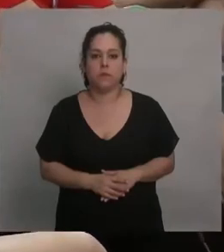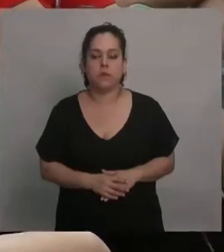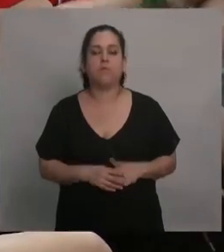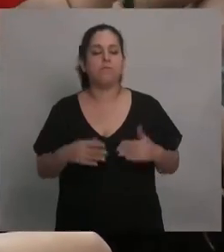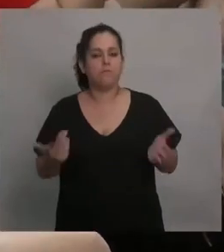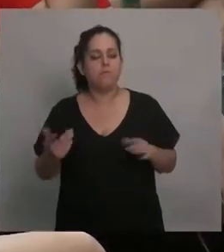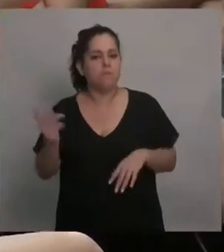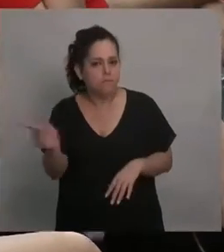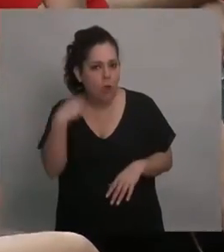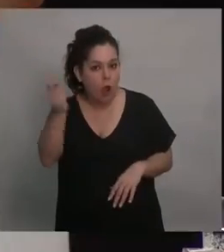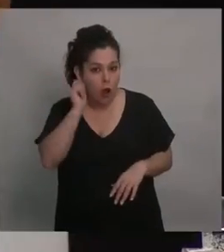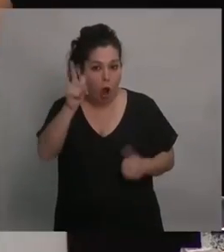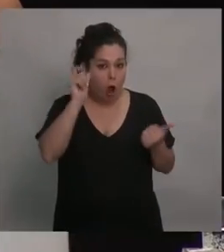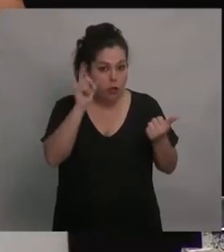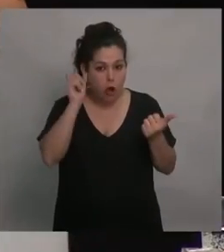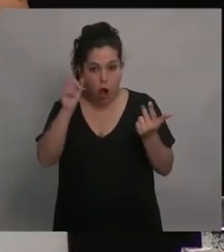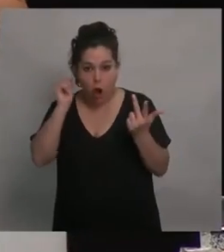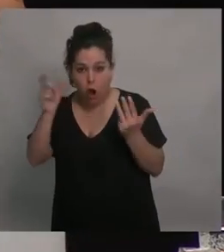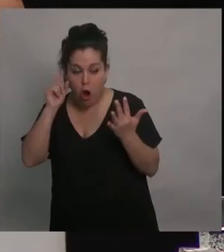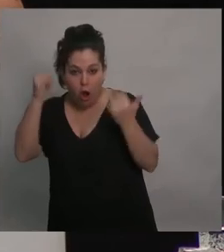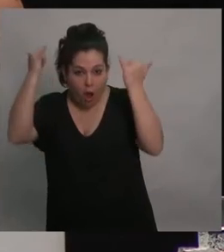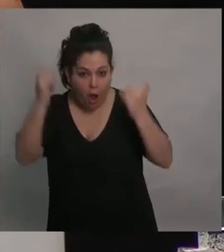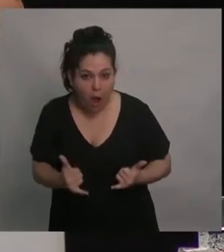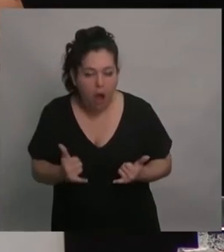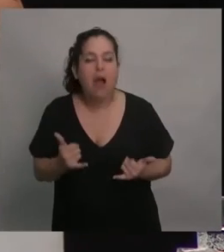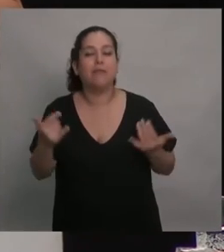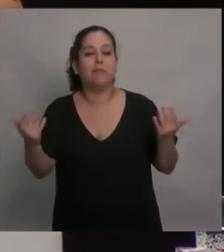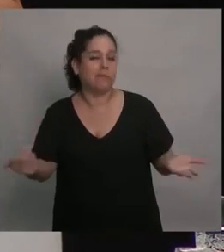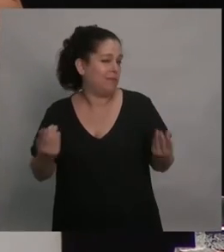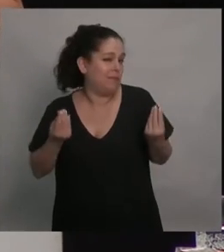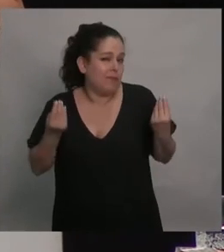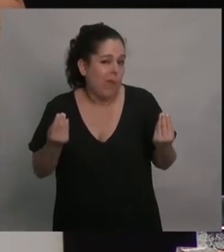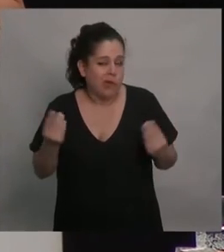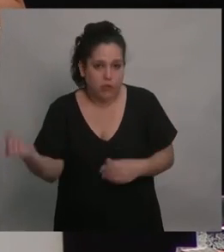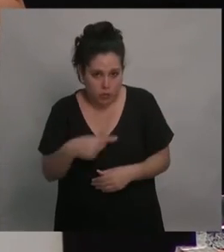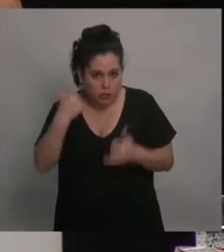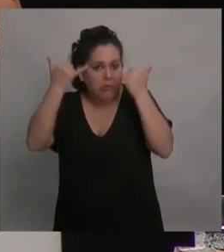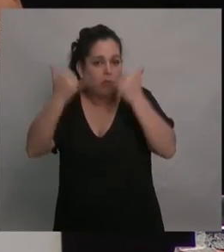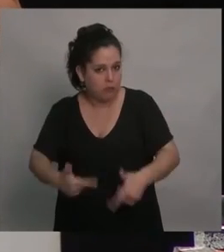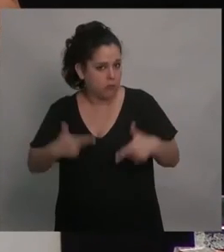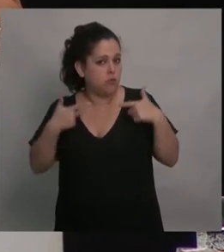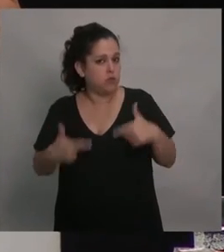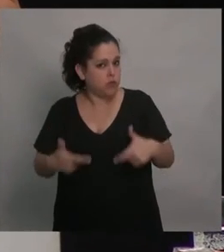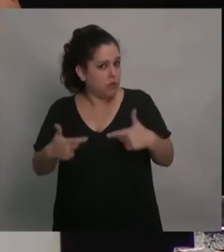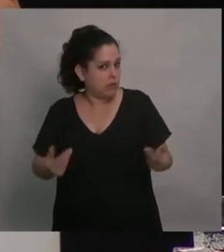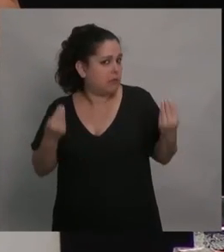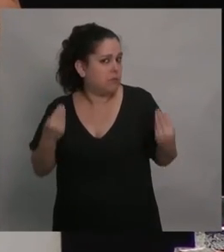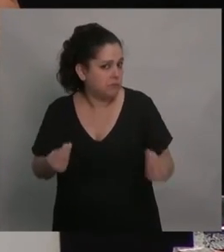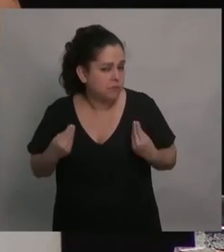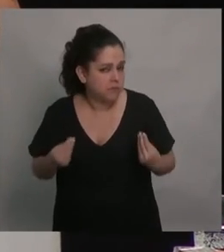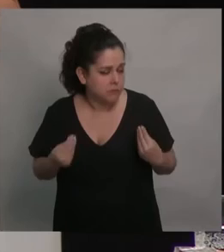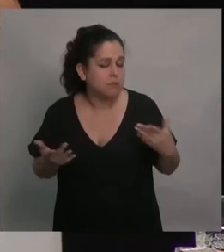Y si hemos logrado todo eso, es porque tenemos también la suerte de tener